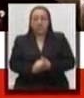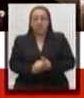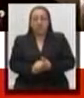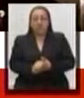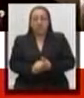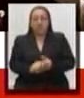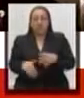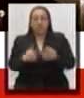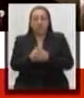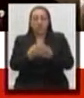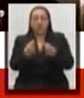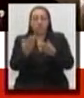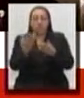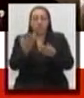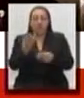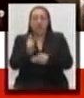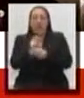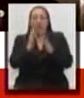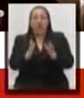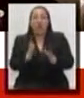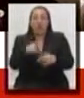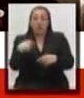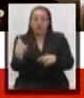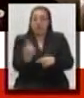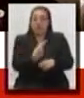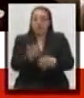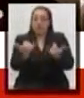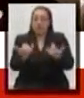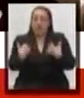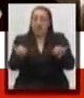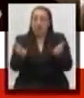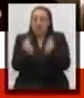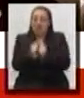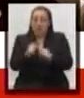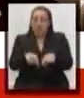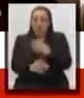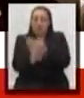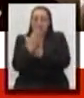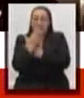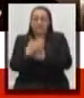distinguidos estudiantes que nos acompañan esta mañana.